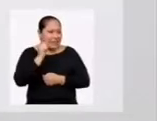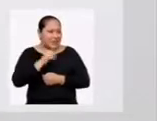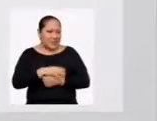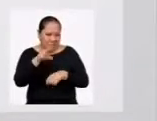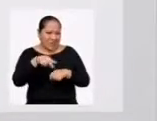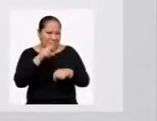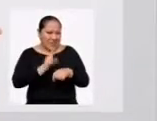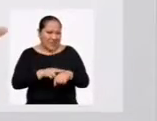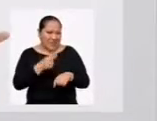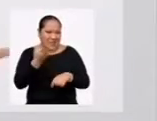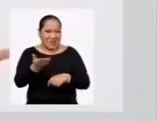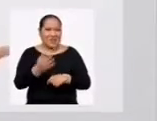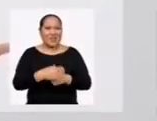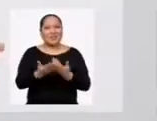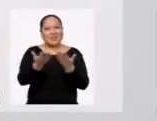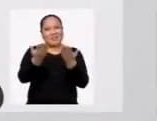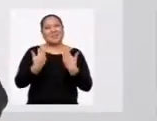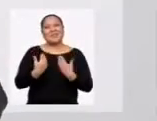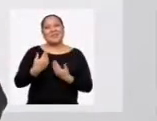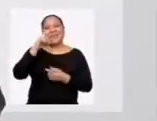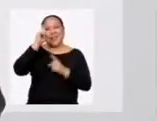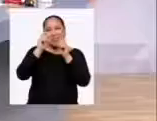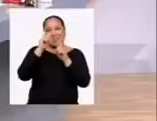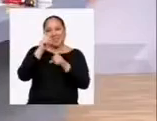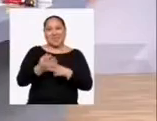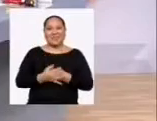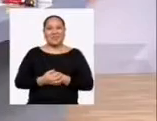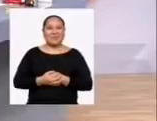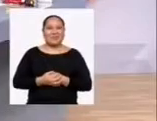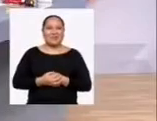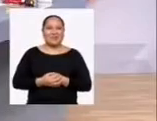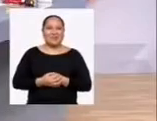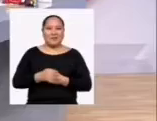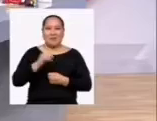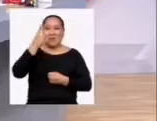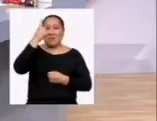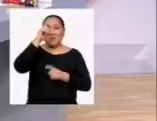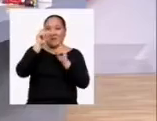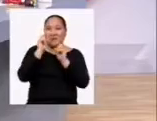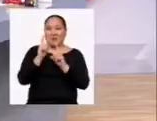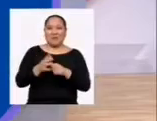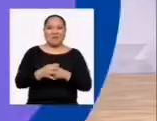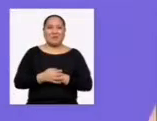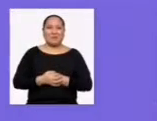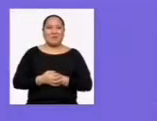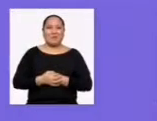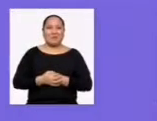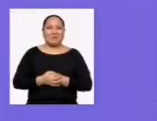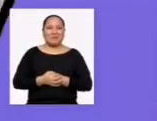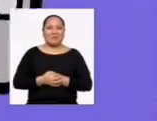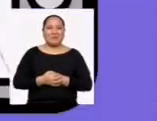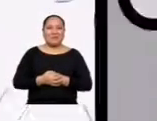no hay problema. Adelante con todas las preguntas. Ahí va la primera pregunta.